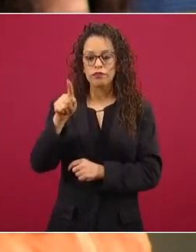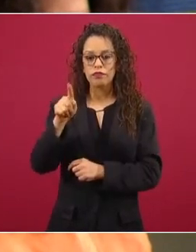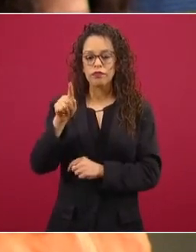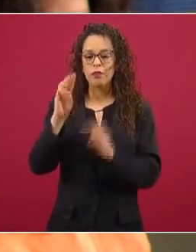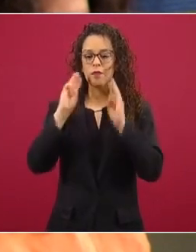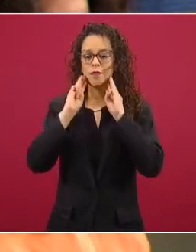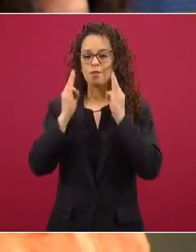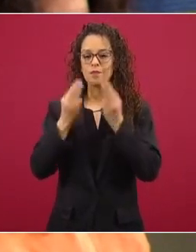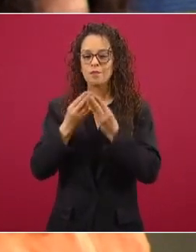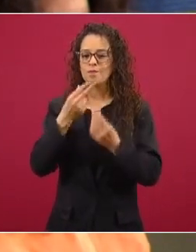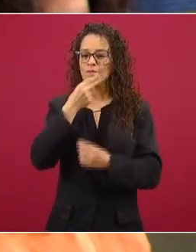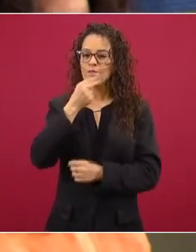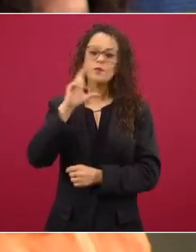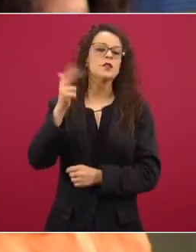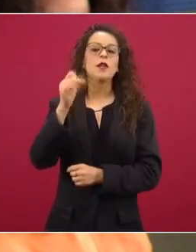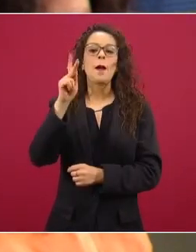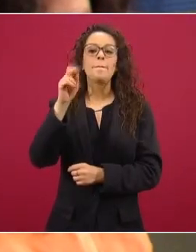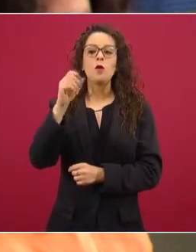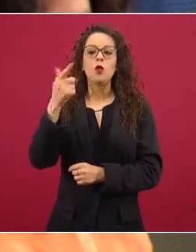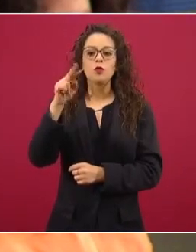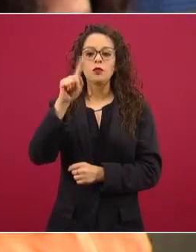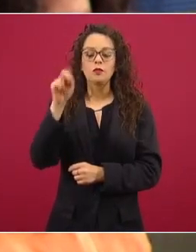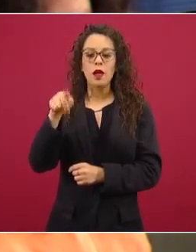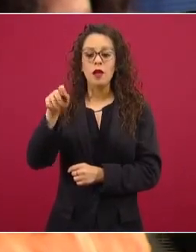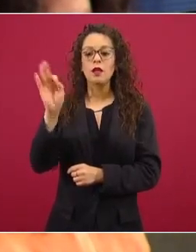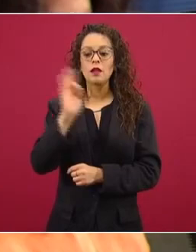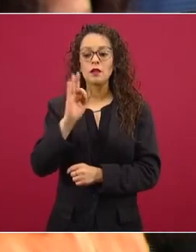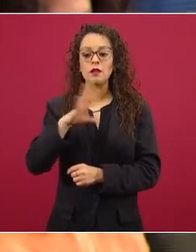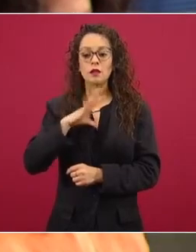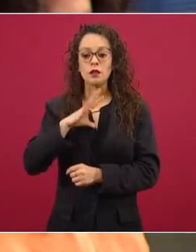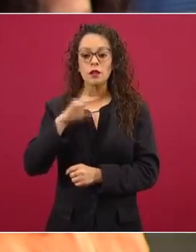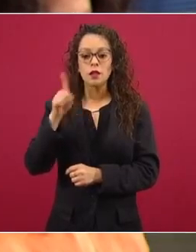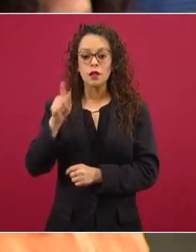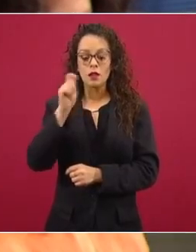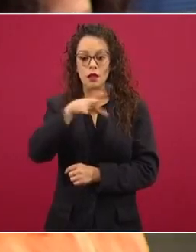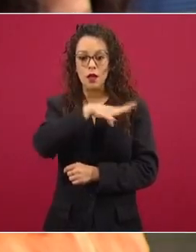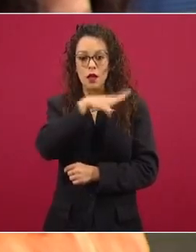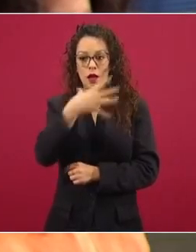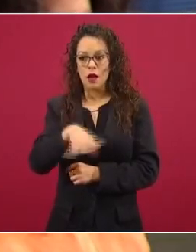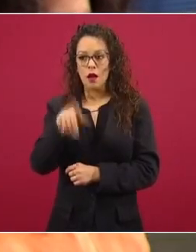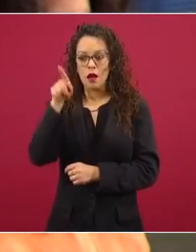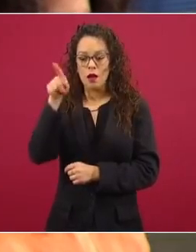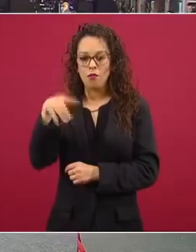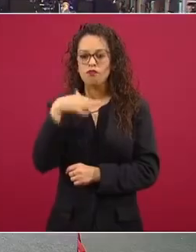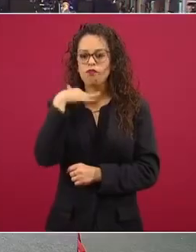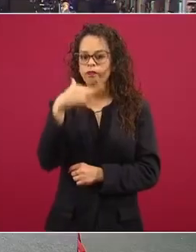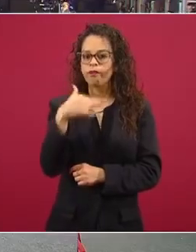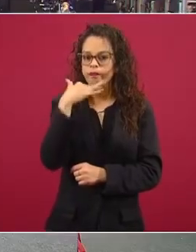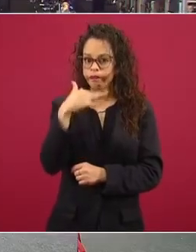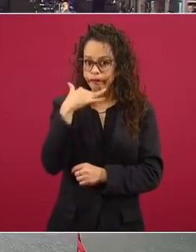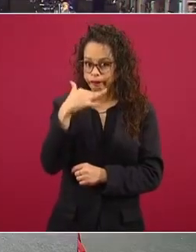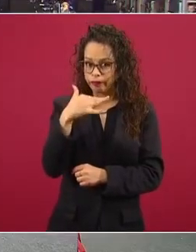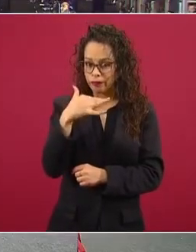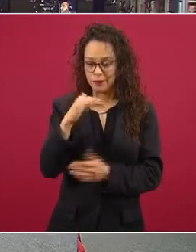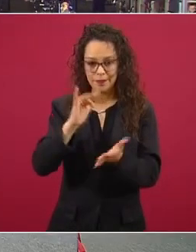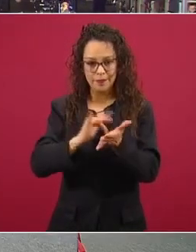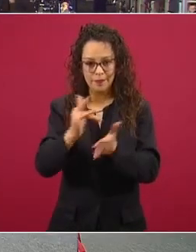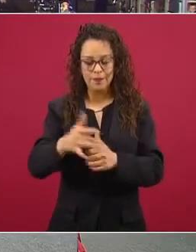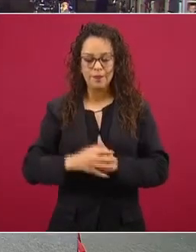saber sobre las posibles presuntas actividades ilícitas del general Cienfuegos. Gracias.